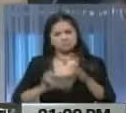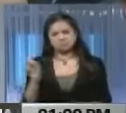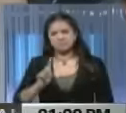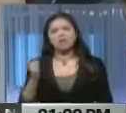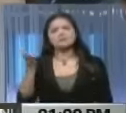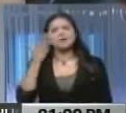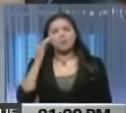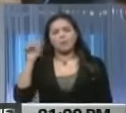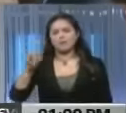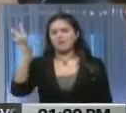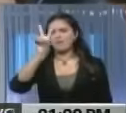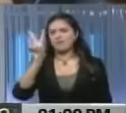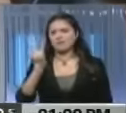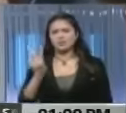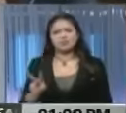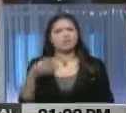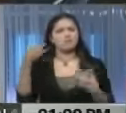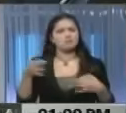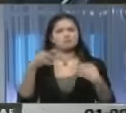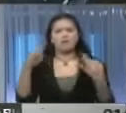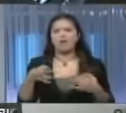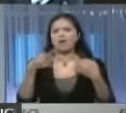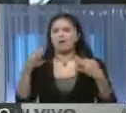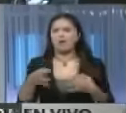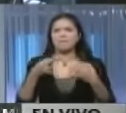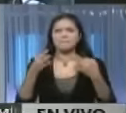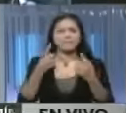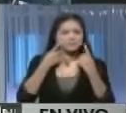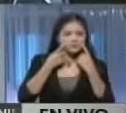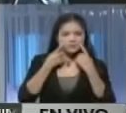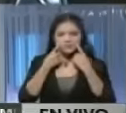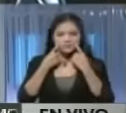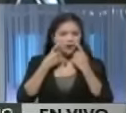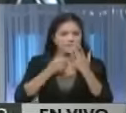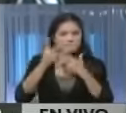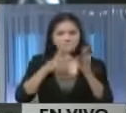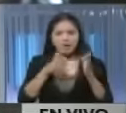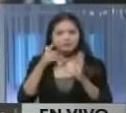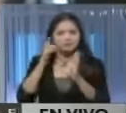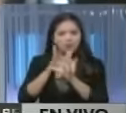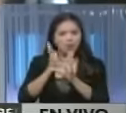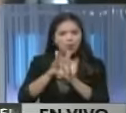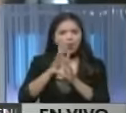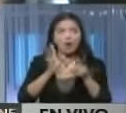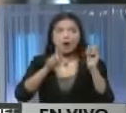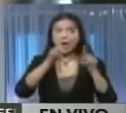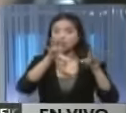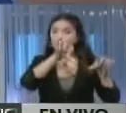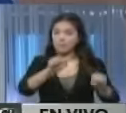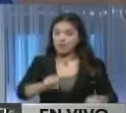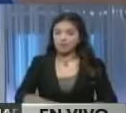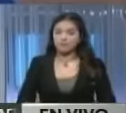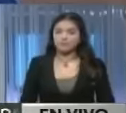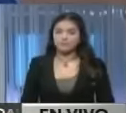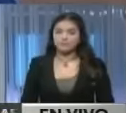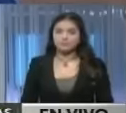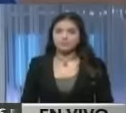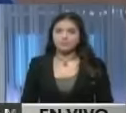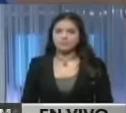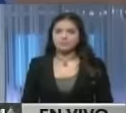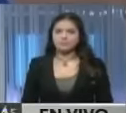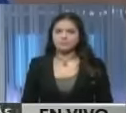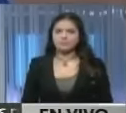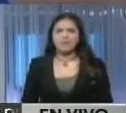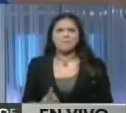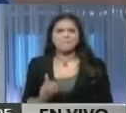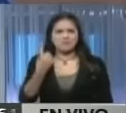Sabemos que Venezuela es sujeto de operaciones psicológicas por parte de centros imperiales. No es la